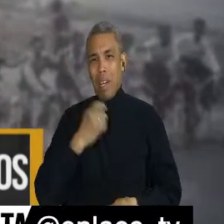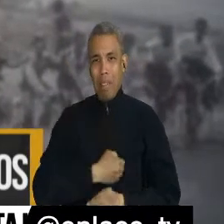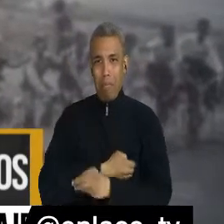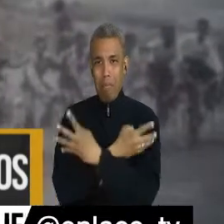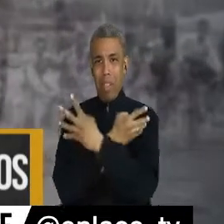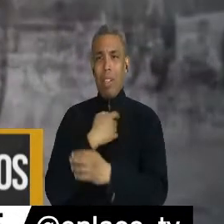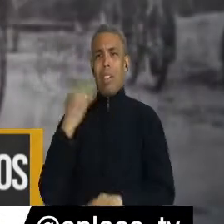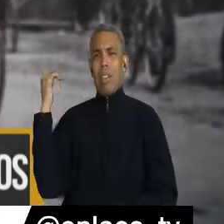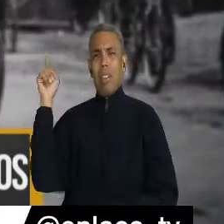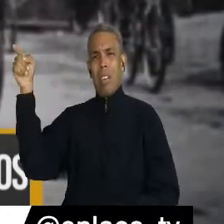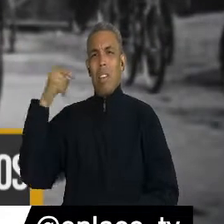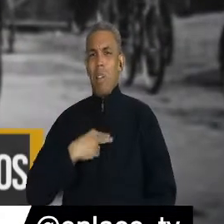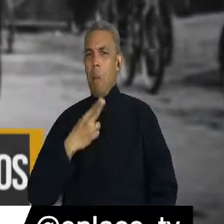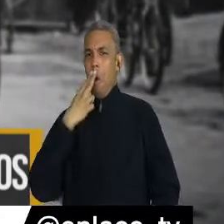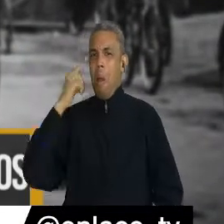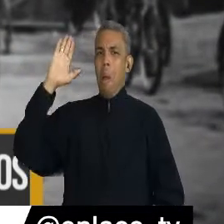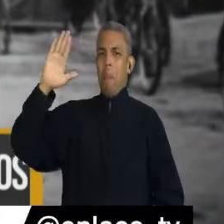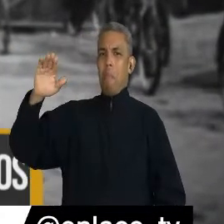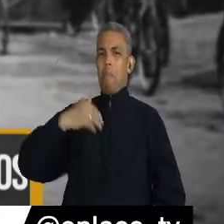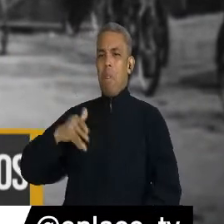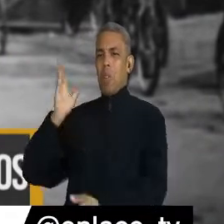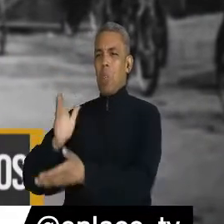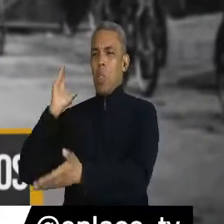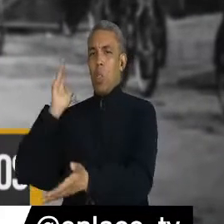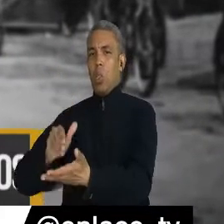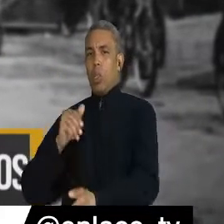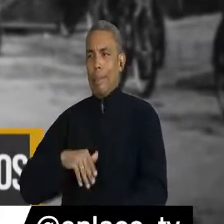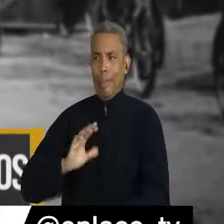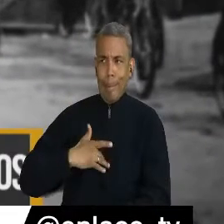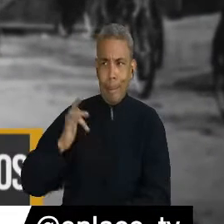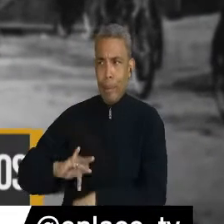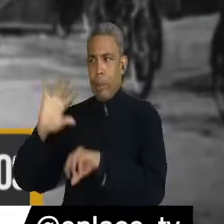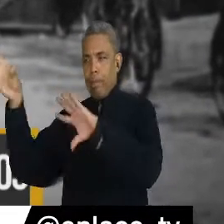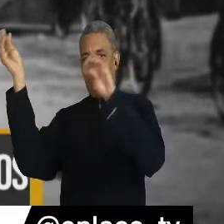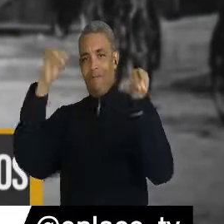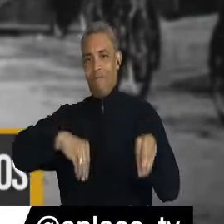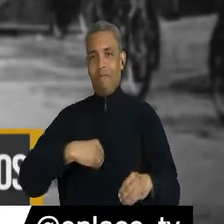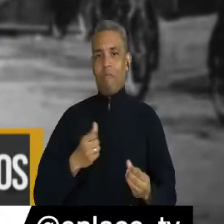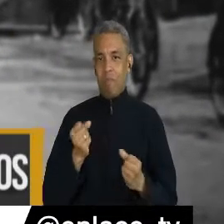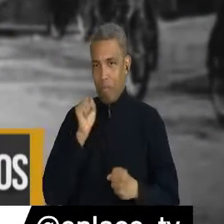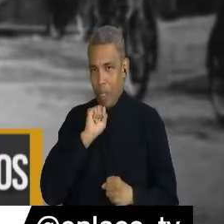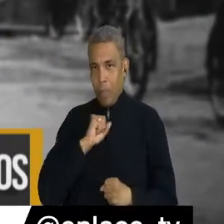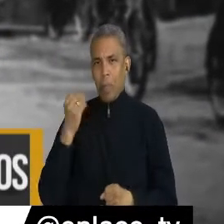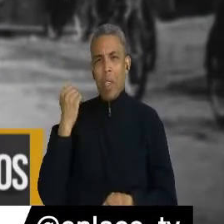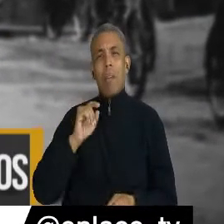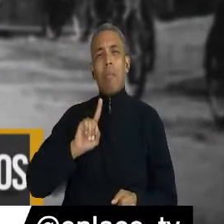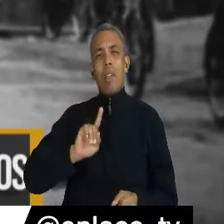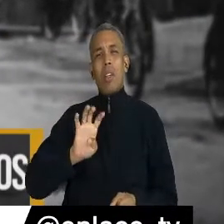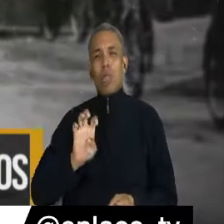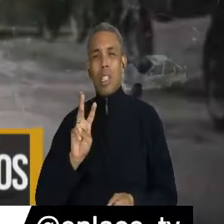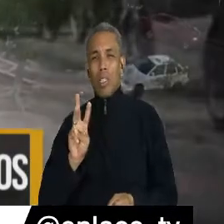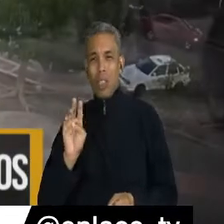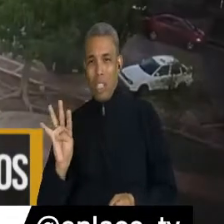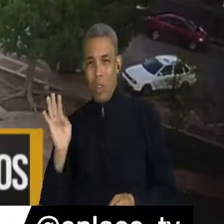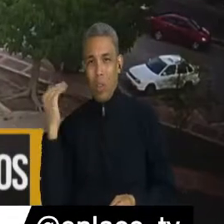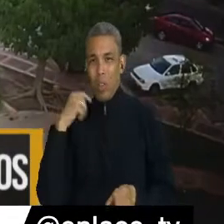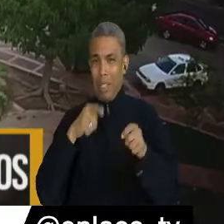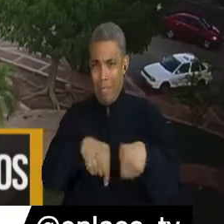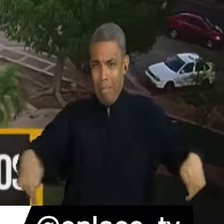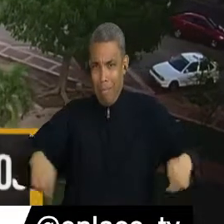huyendo del nazismo. Uno de los negocios más reconocidos de la ciudad fue creado por un alemán en 1934. Era de metal mecánica y